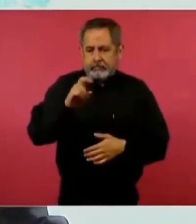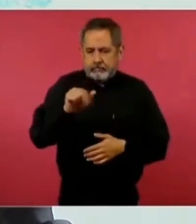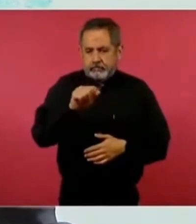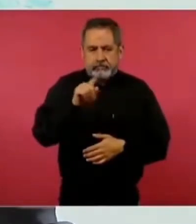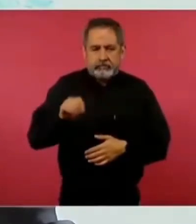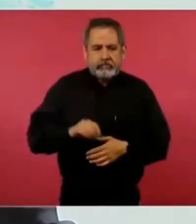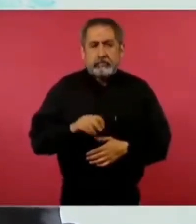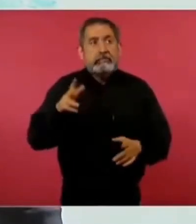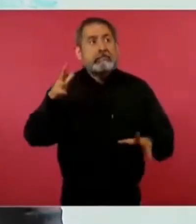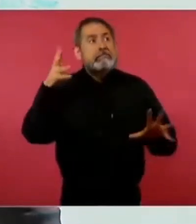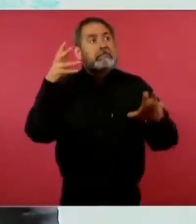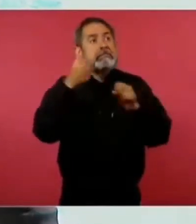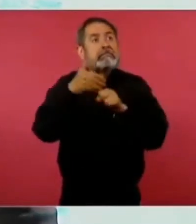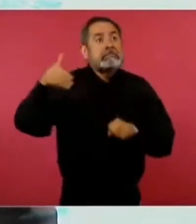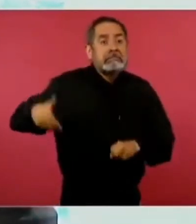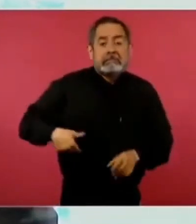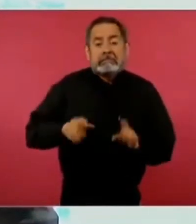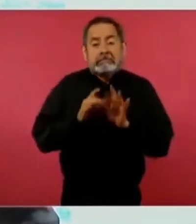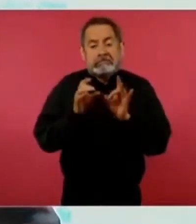un accidente,